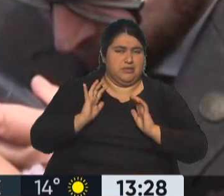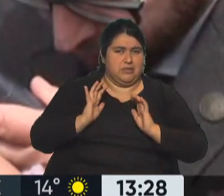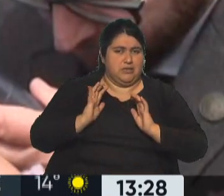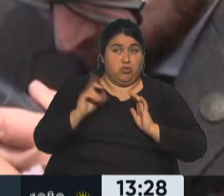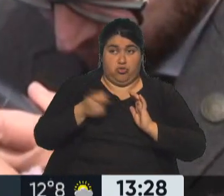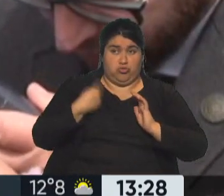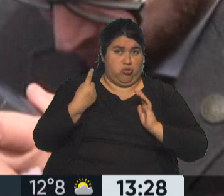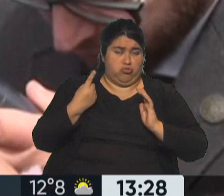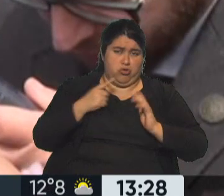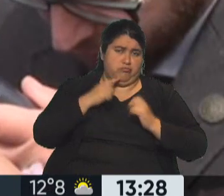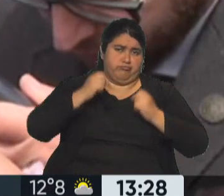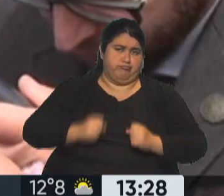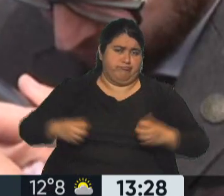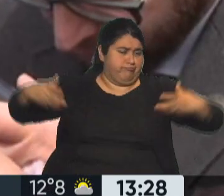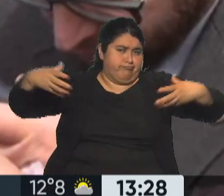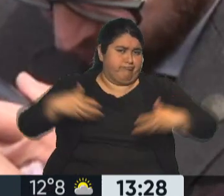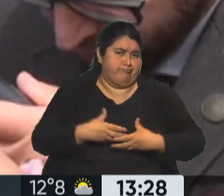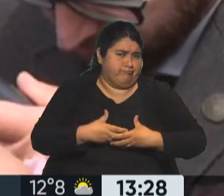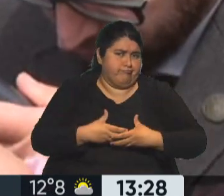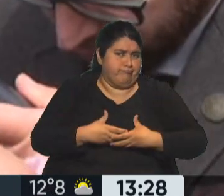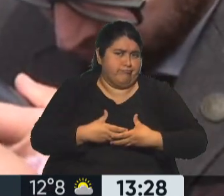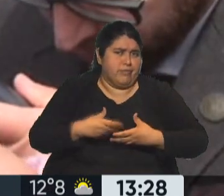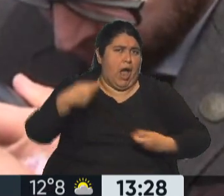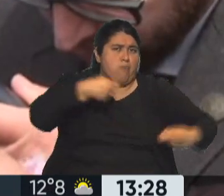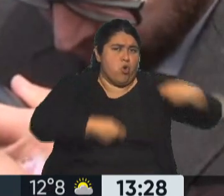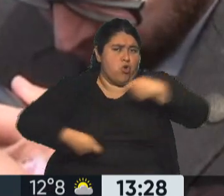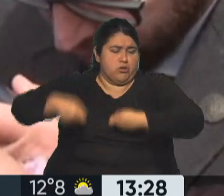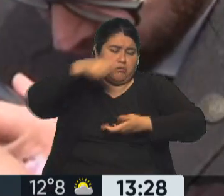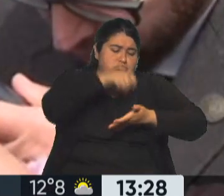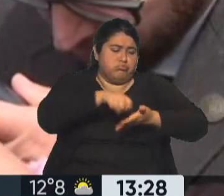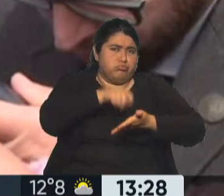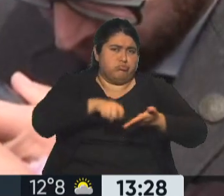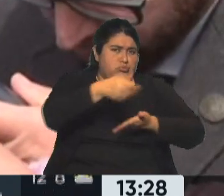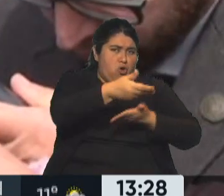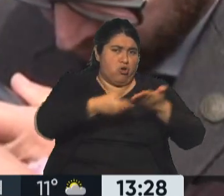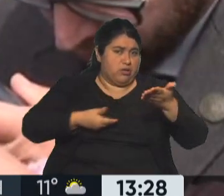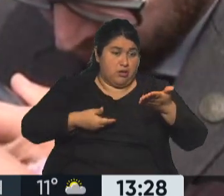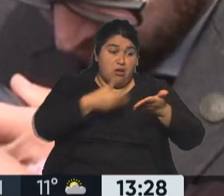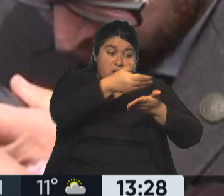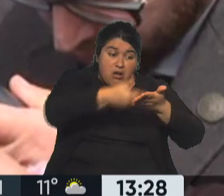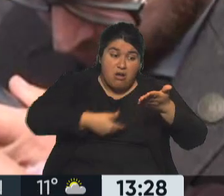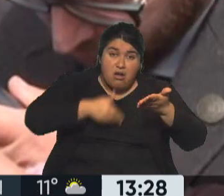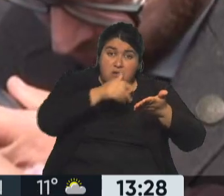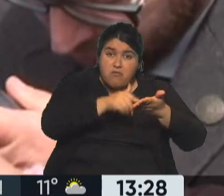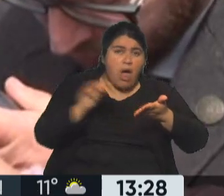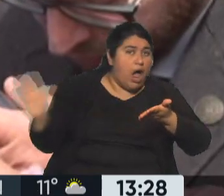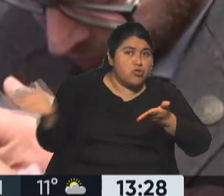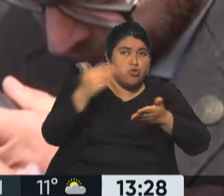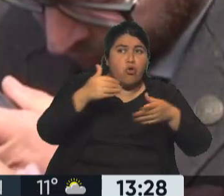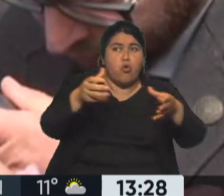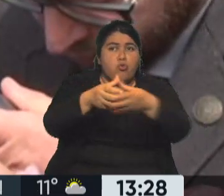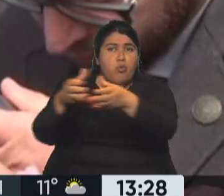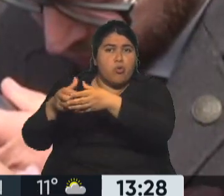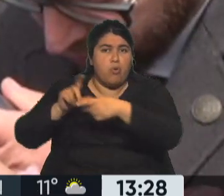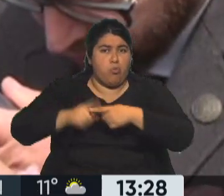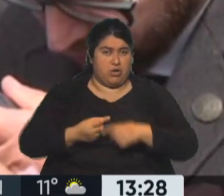bueno, también una lectura que es a todos los dirigentes, ¿no? Que no se olviden de las cuestiones